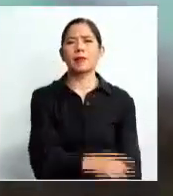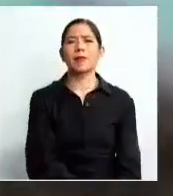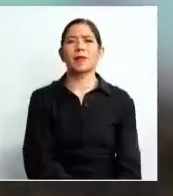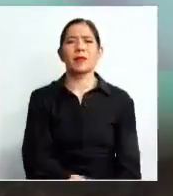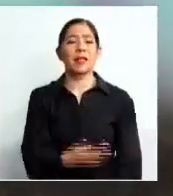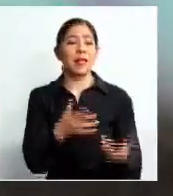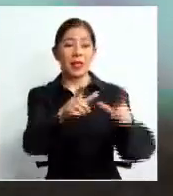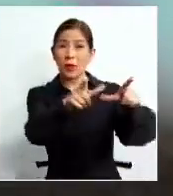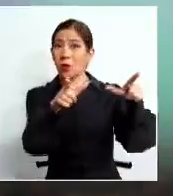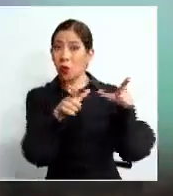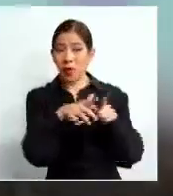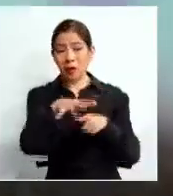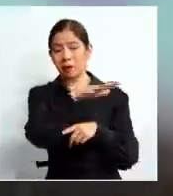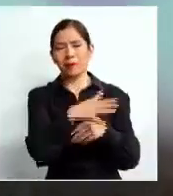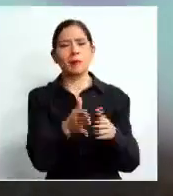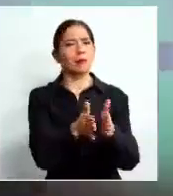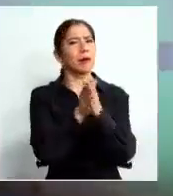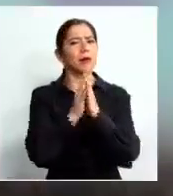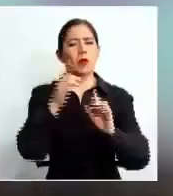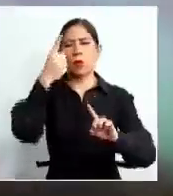del bioparque por al menos de un mes.